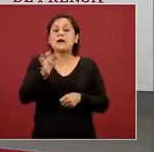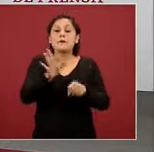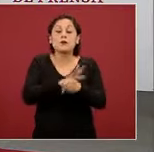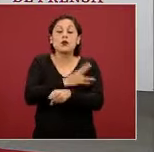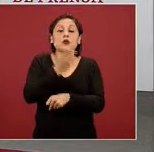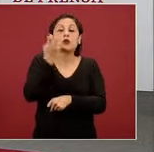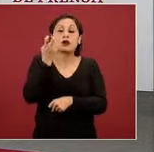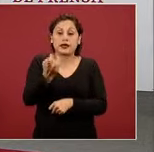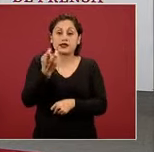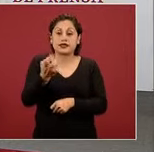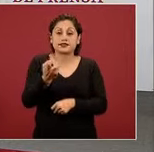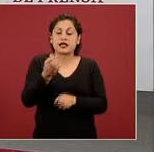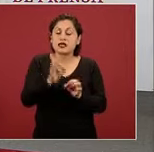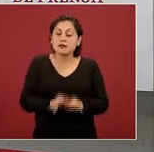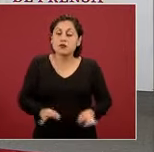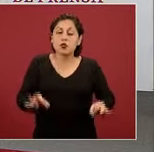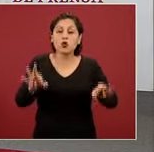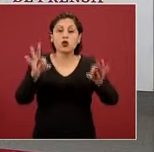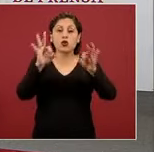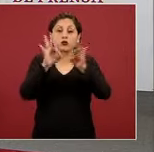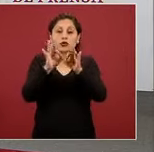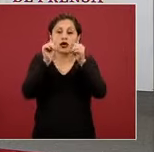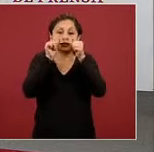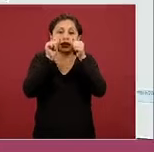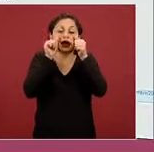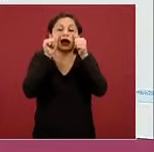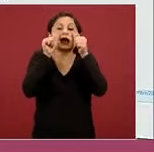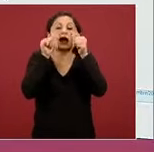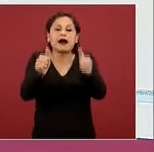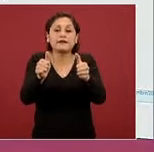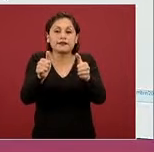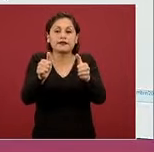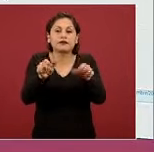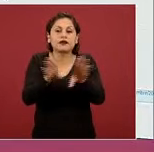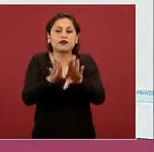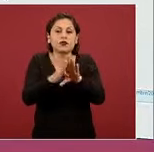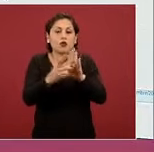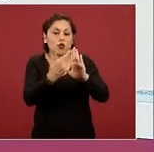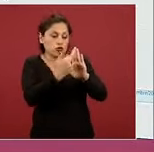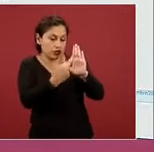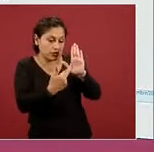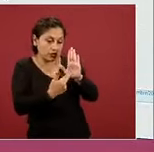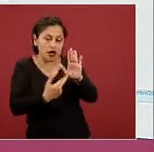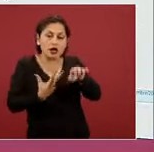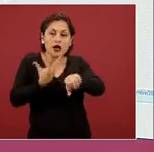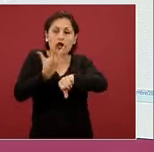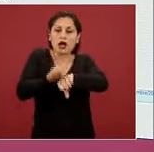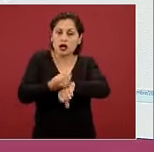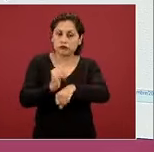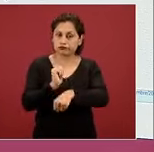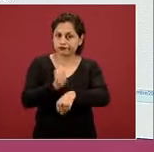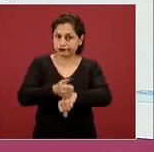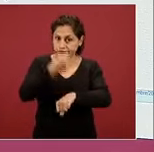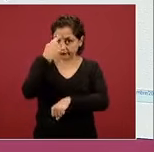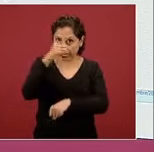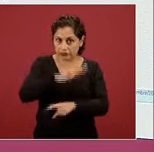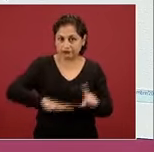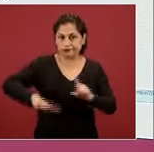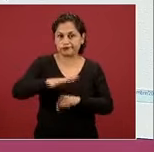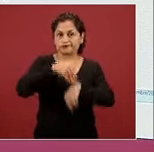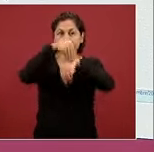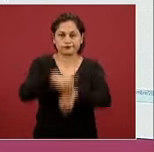está en cuál es la estrategia de control más apropiada. Cuando hay conglomerados de